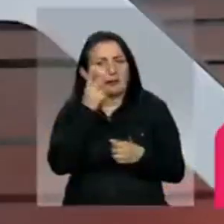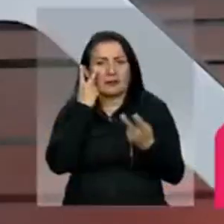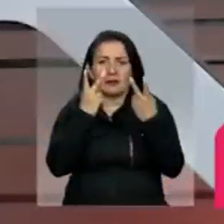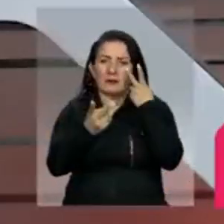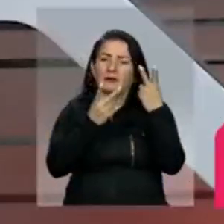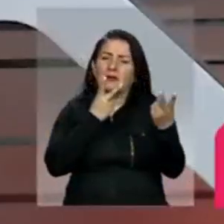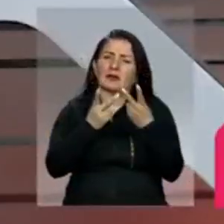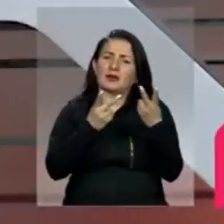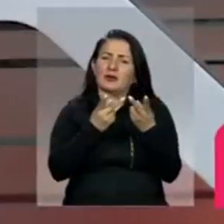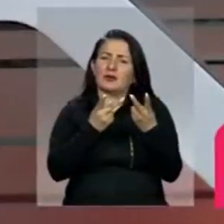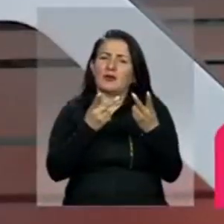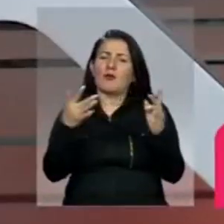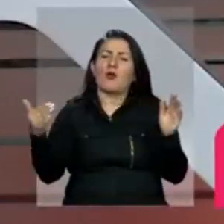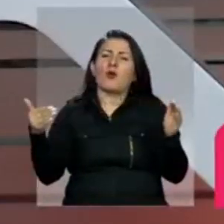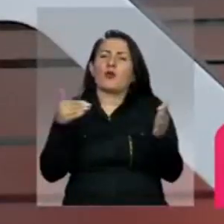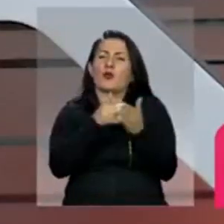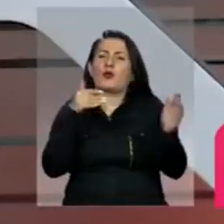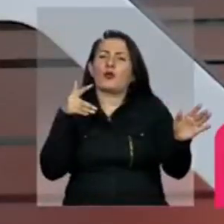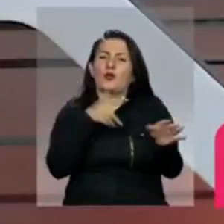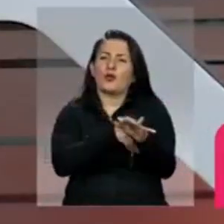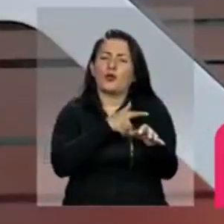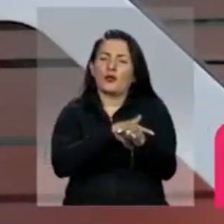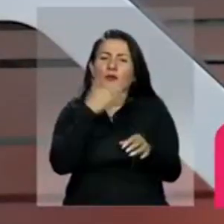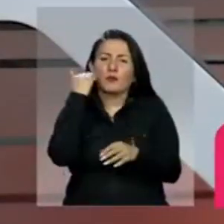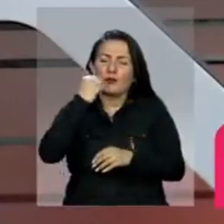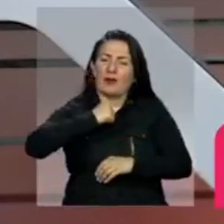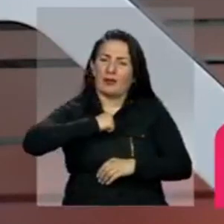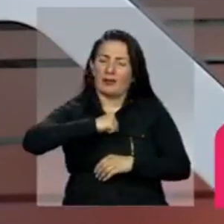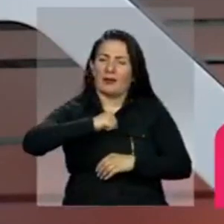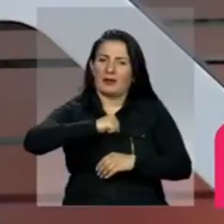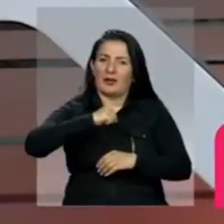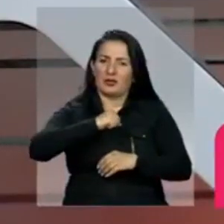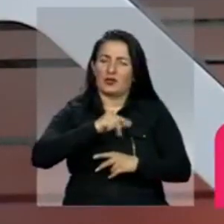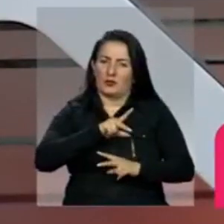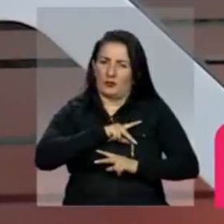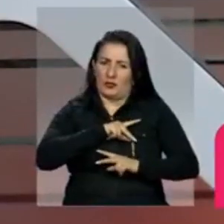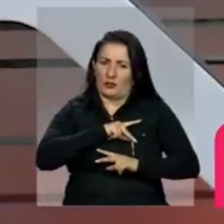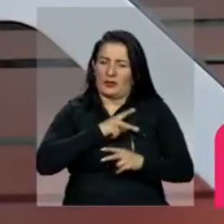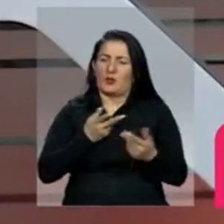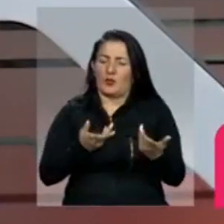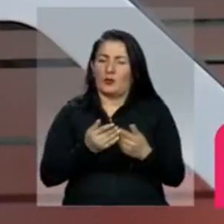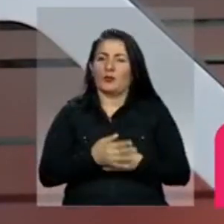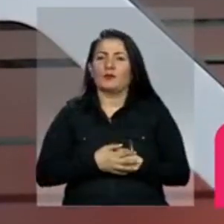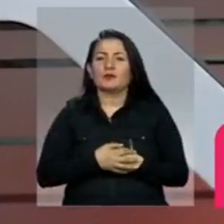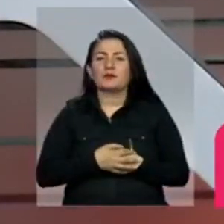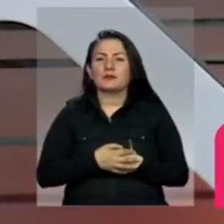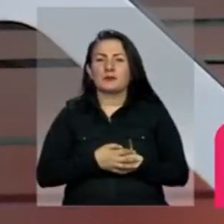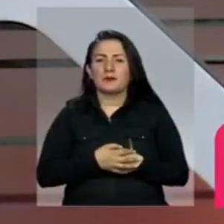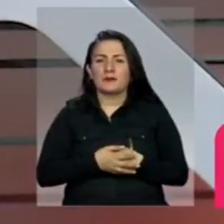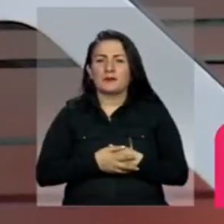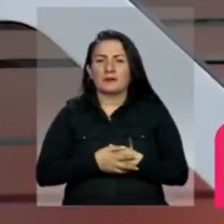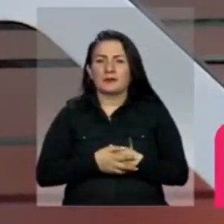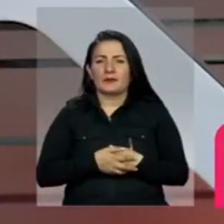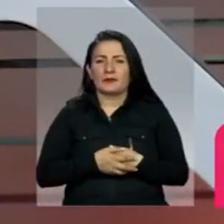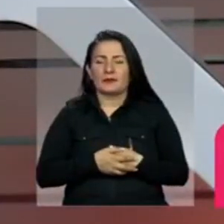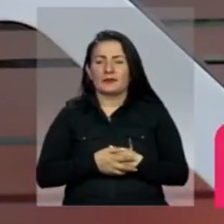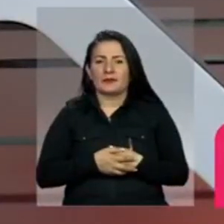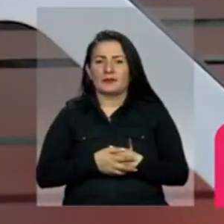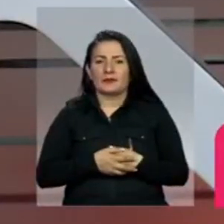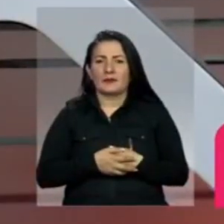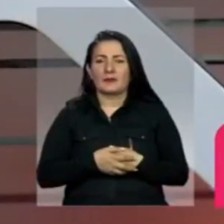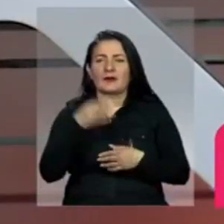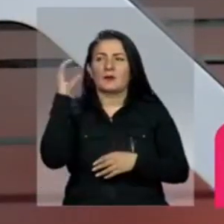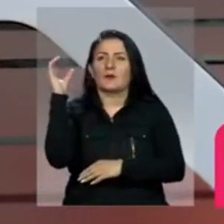visualizar ese tipo de agresiones y ese tipo de vulneración de derechos de las propias deportistas. Estamos hablando de un país